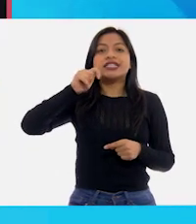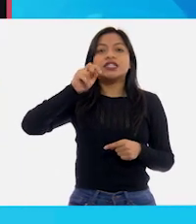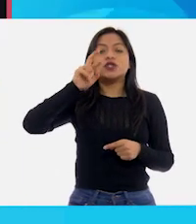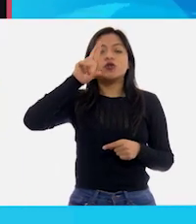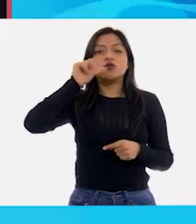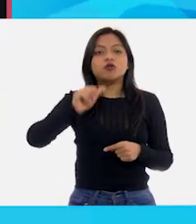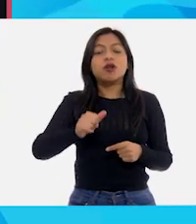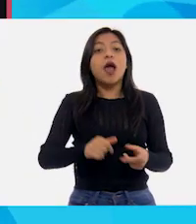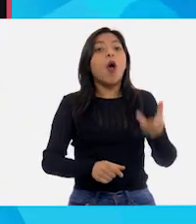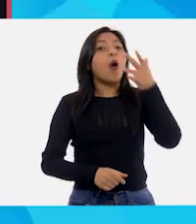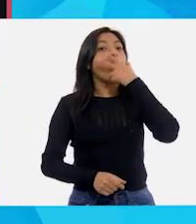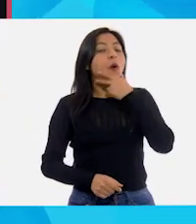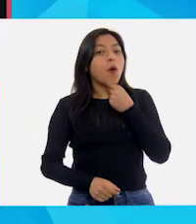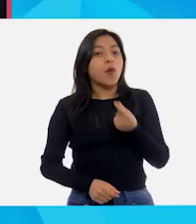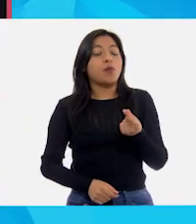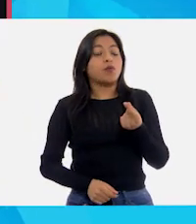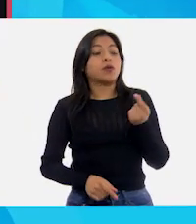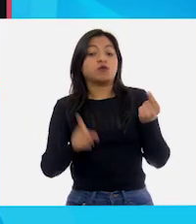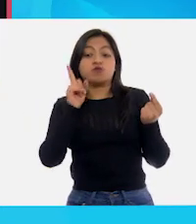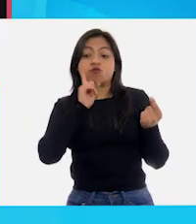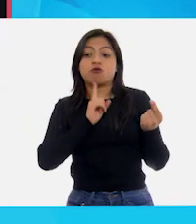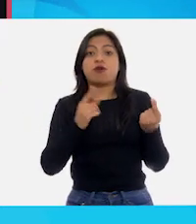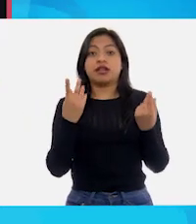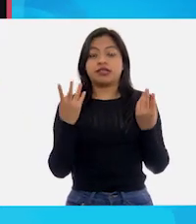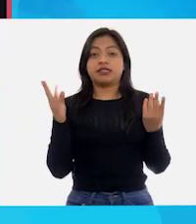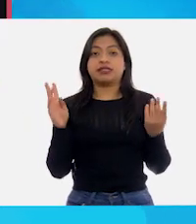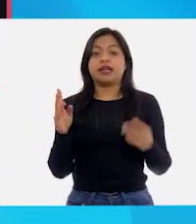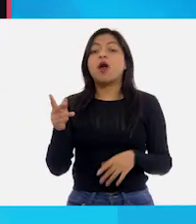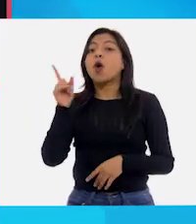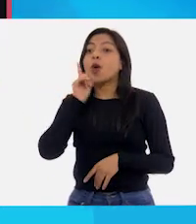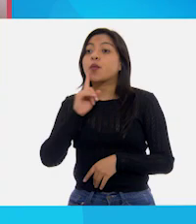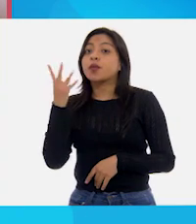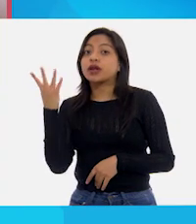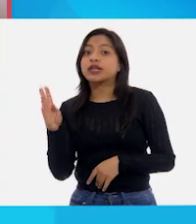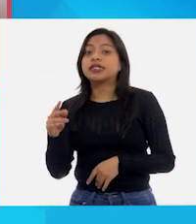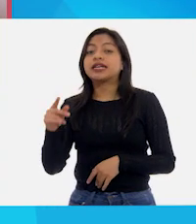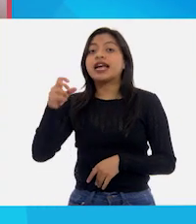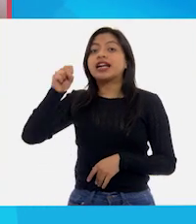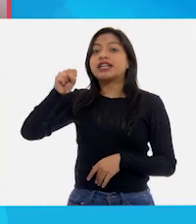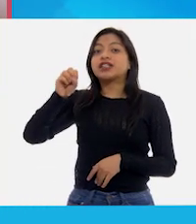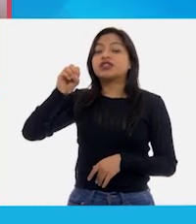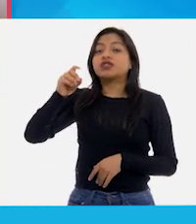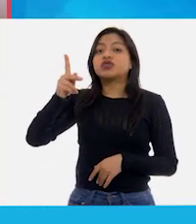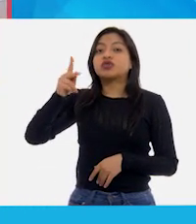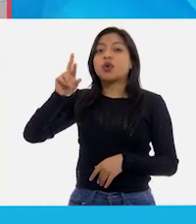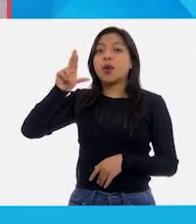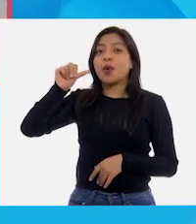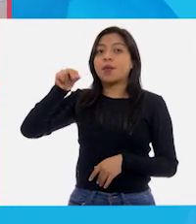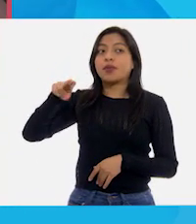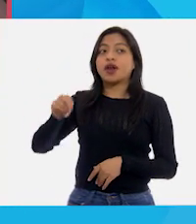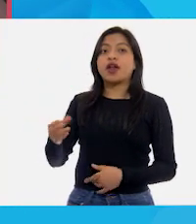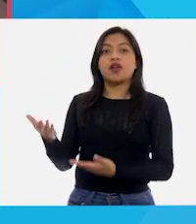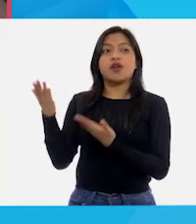mujeres las tesituras diferentes son la soprano, que tiene la voz más aguda, así como la mía.